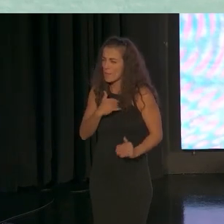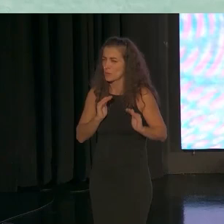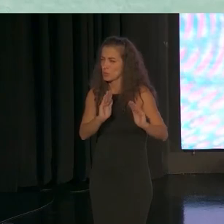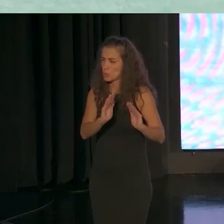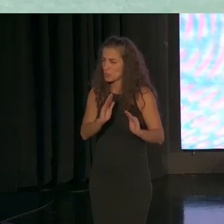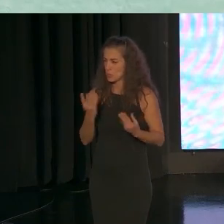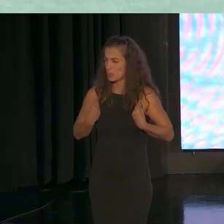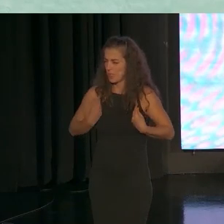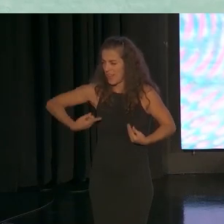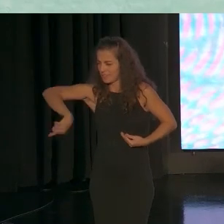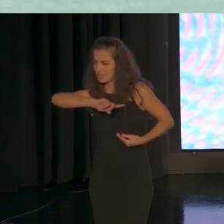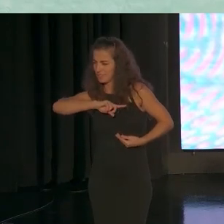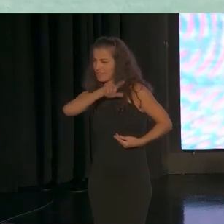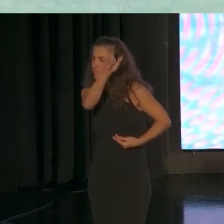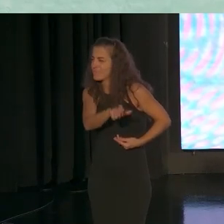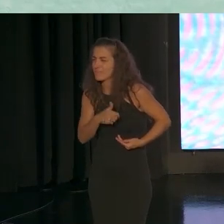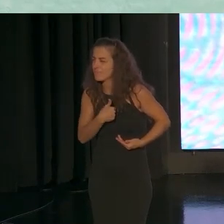nuestras vidas David